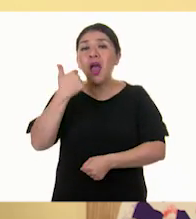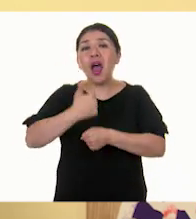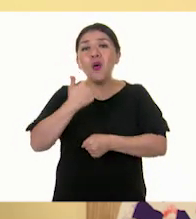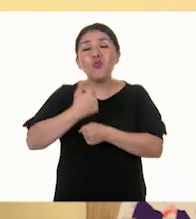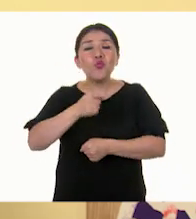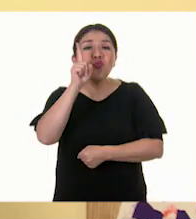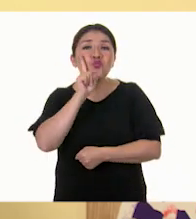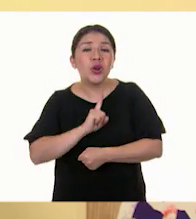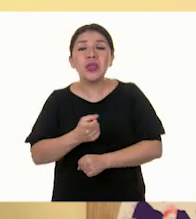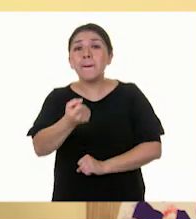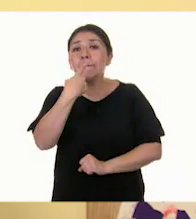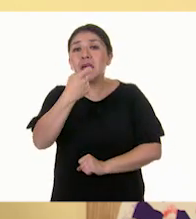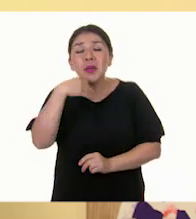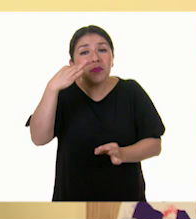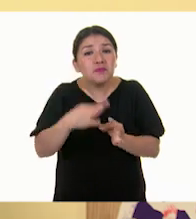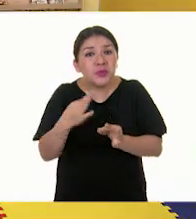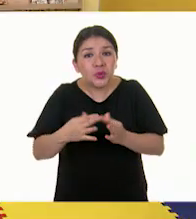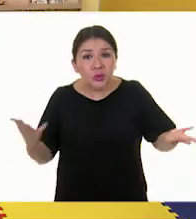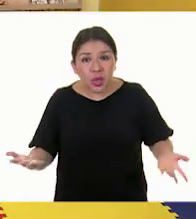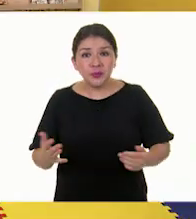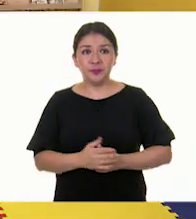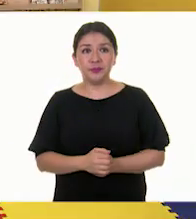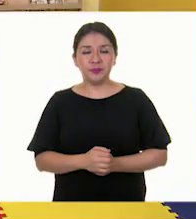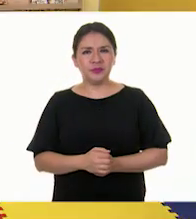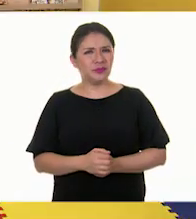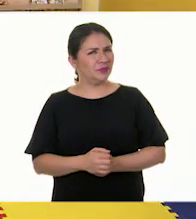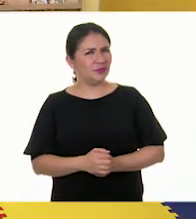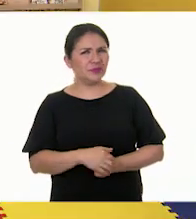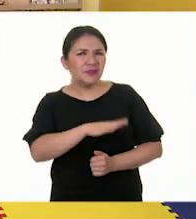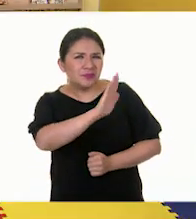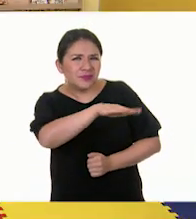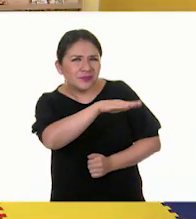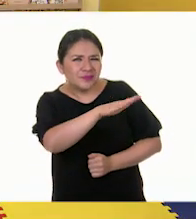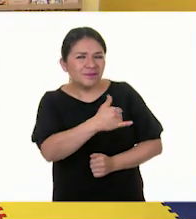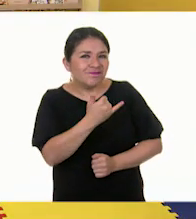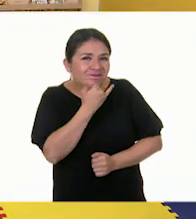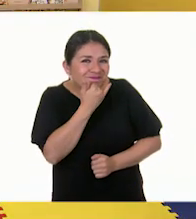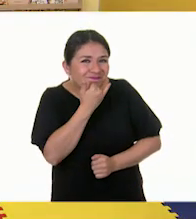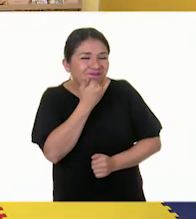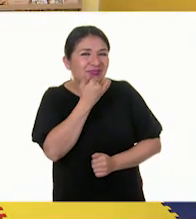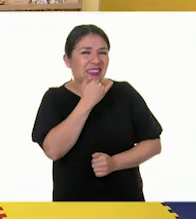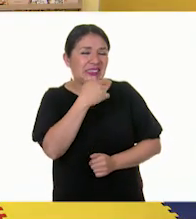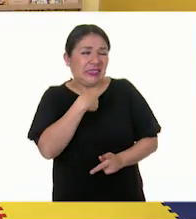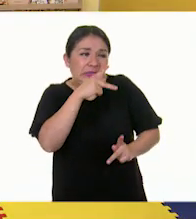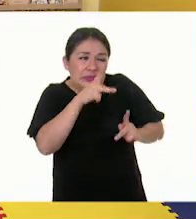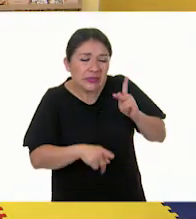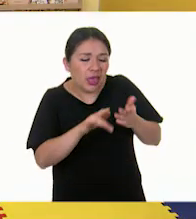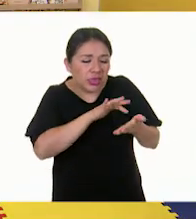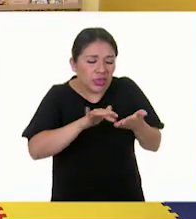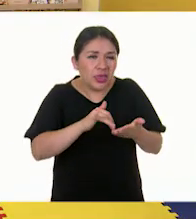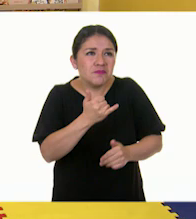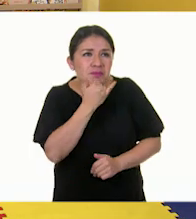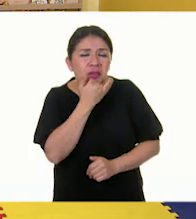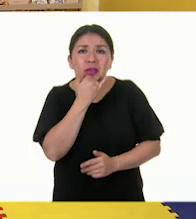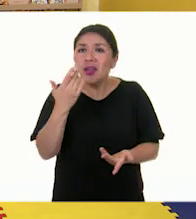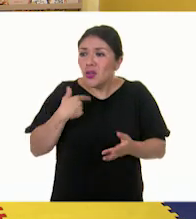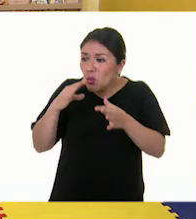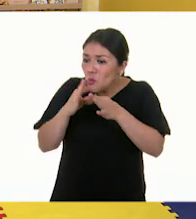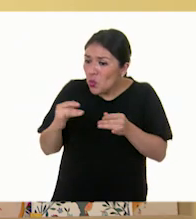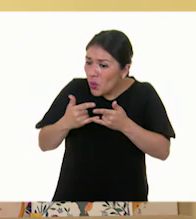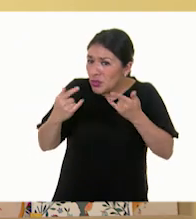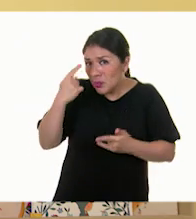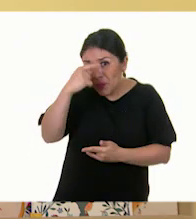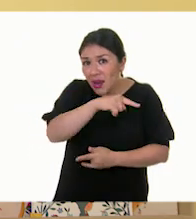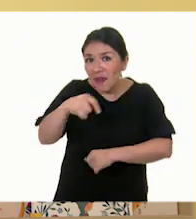abuelita no se va a tomar sus medicinas. Adriana, Adriana, disculpa que te interrumpa. Lili, estamos narrando un cuento para